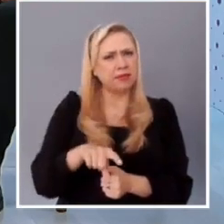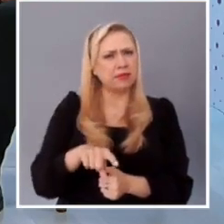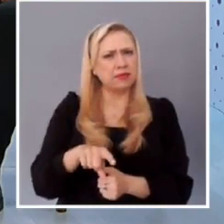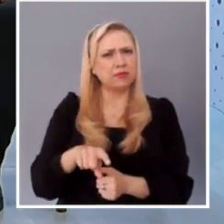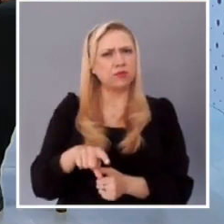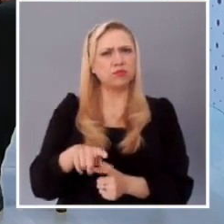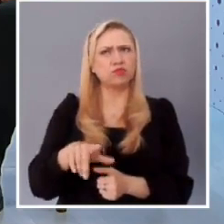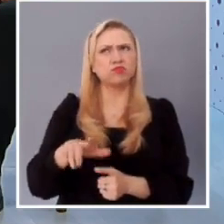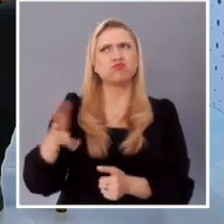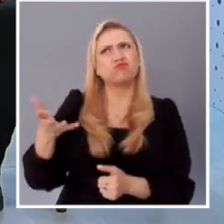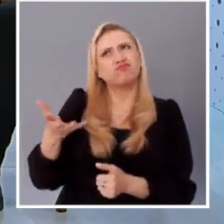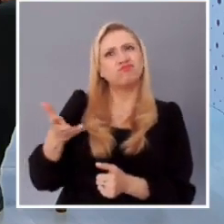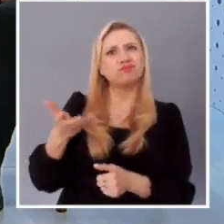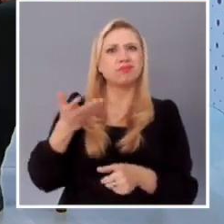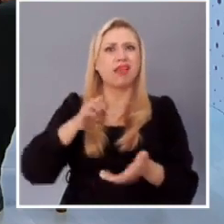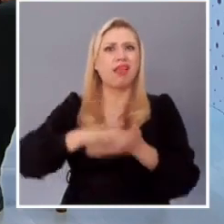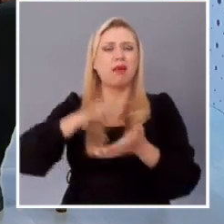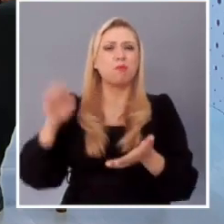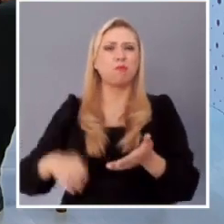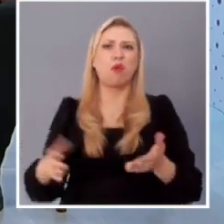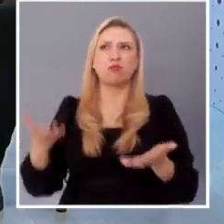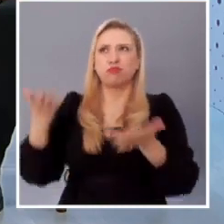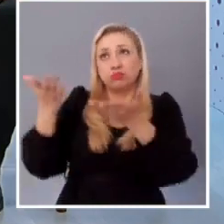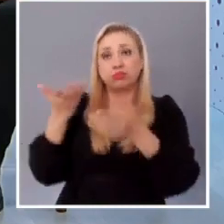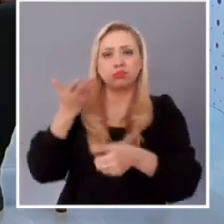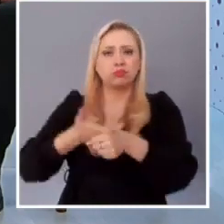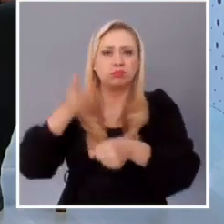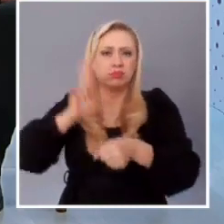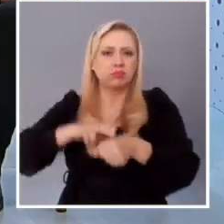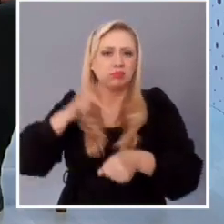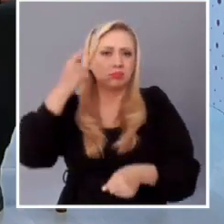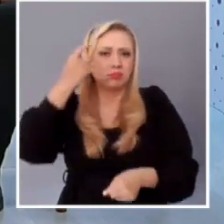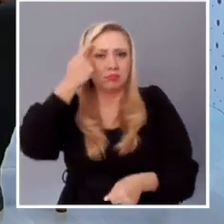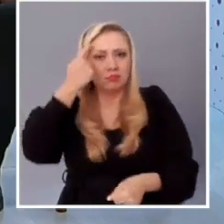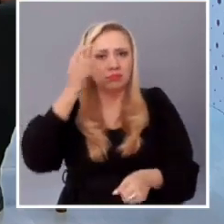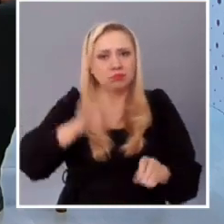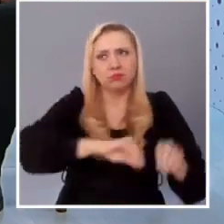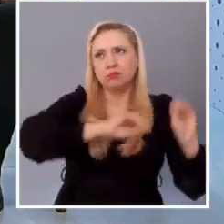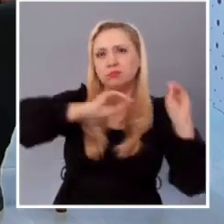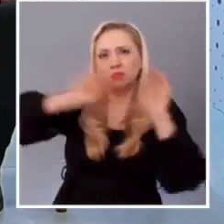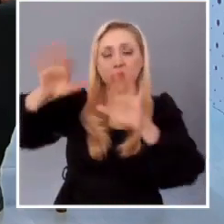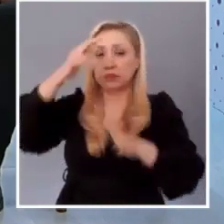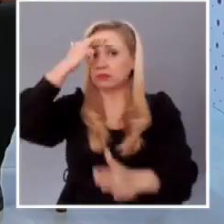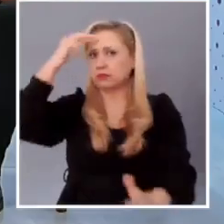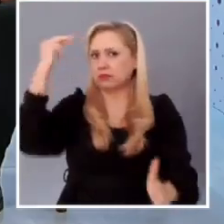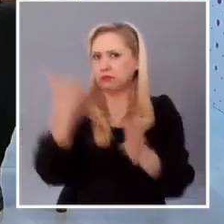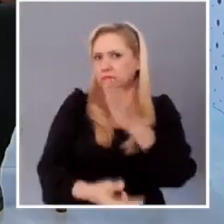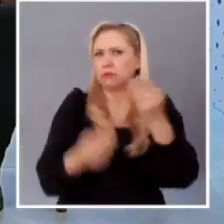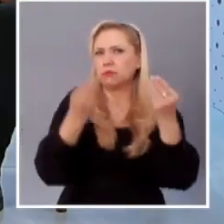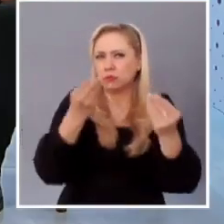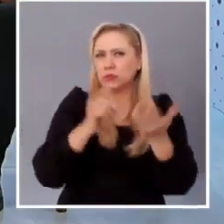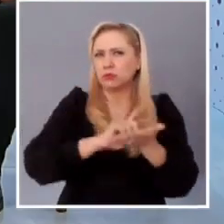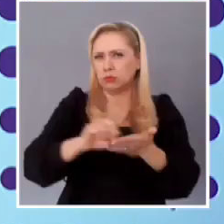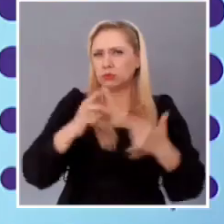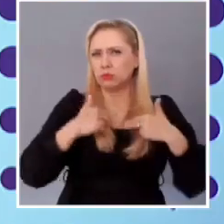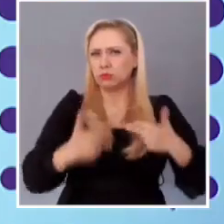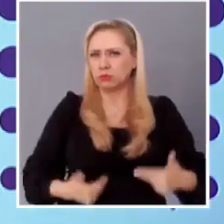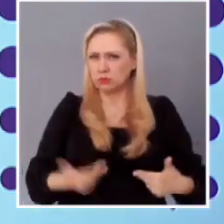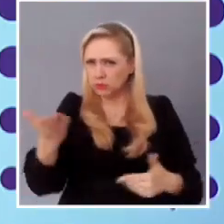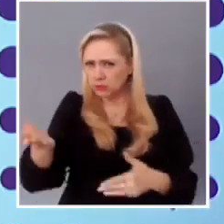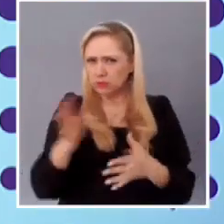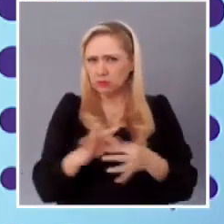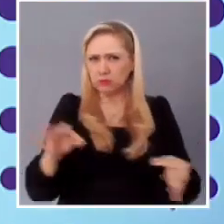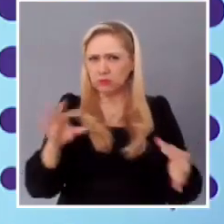a las que ya te referías y que generan violaciones importantes de derechos humanos? ¿Podrías ahondar en esta temática que ya habías puesto sobre la mesa?